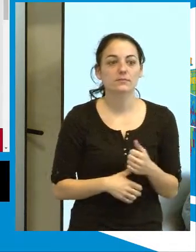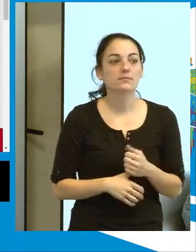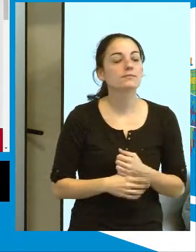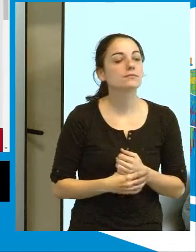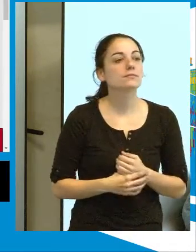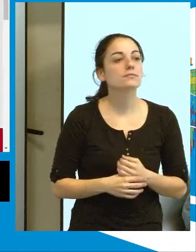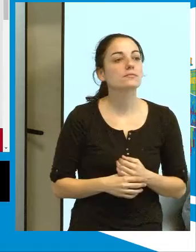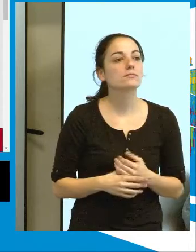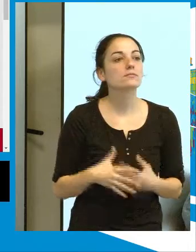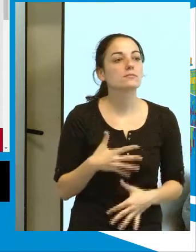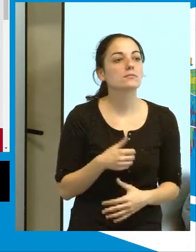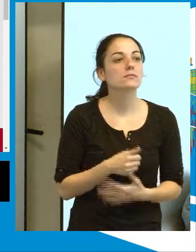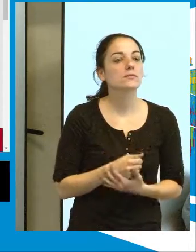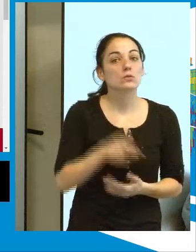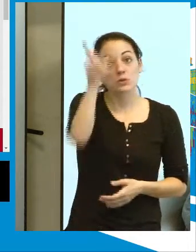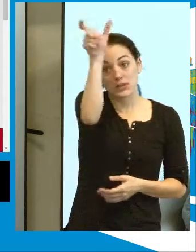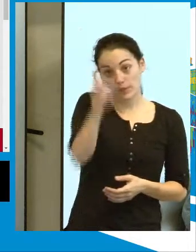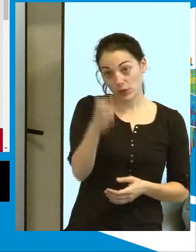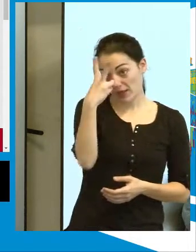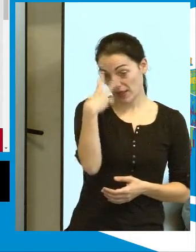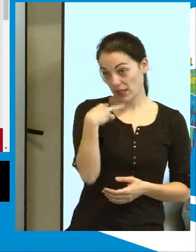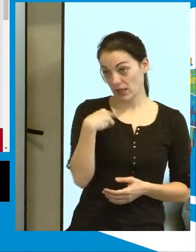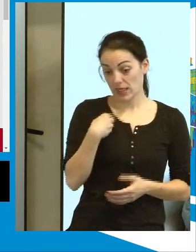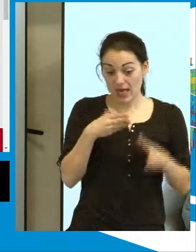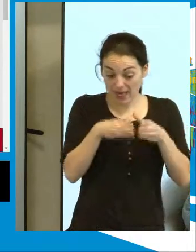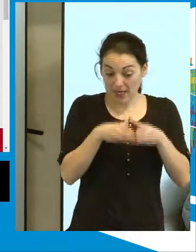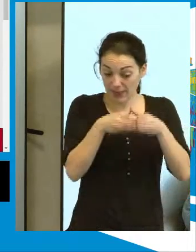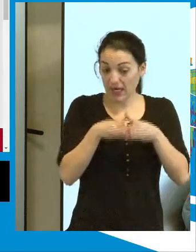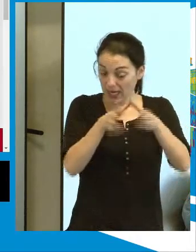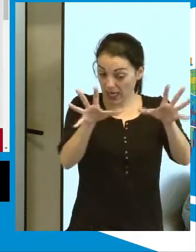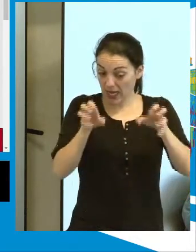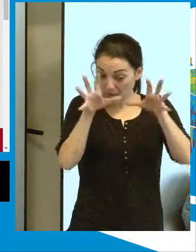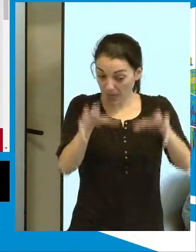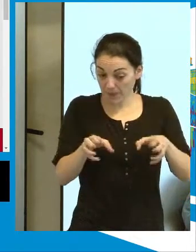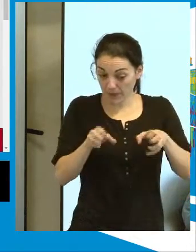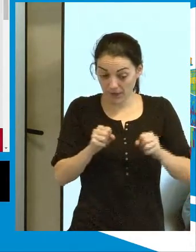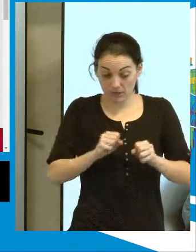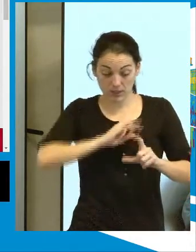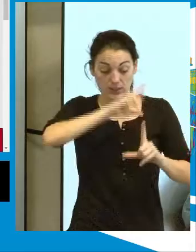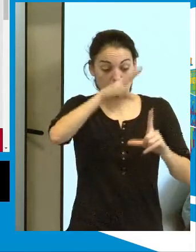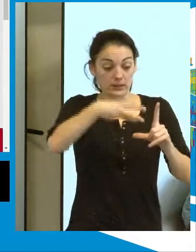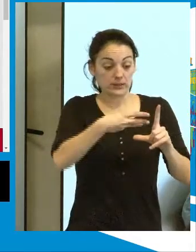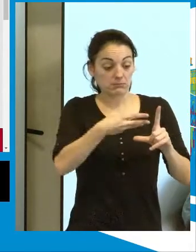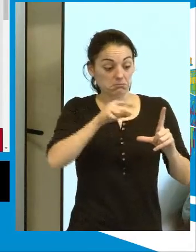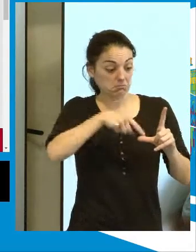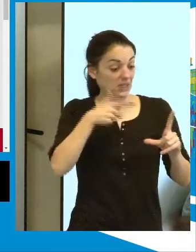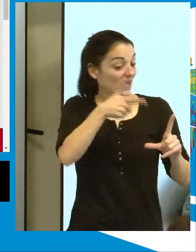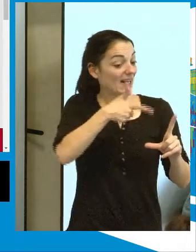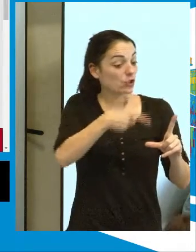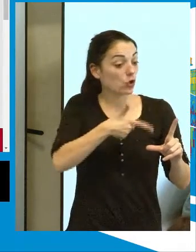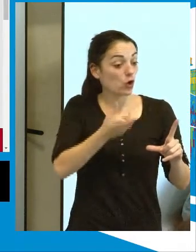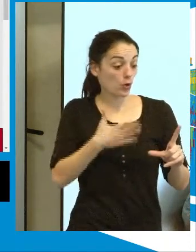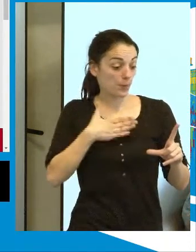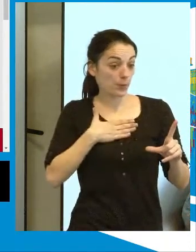España sí. Entonces, ¿qué pasa? Que una persona ciega cuando aprende a navegar con un lector de pantalla, pues quiere navegar con su lector de pantalla, ¿no? El nuestro le da un poquito